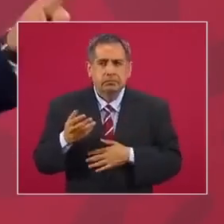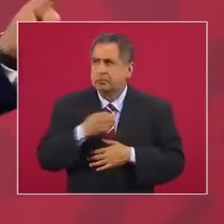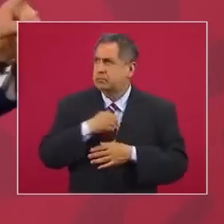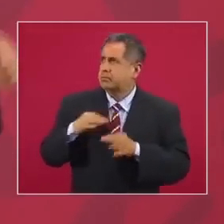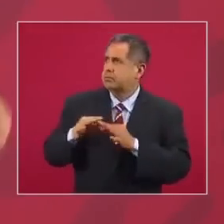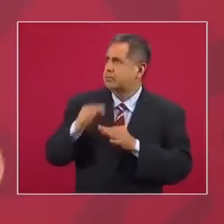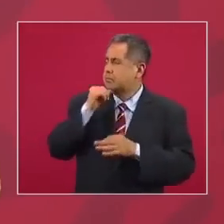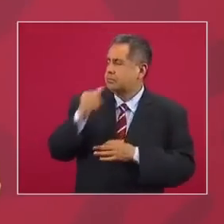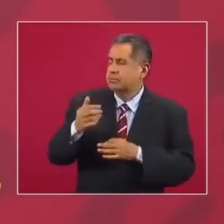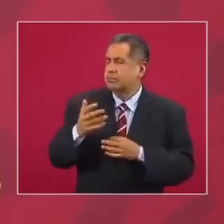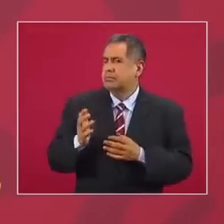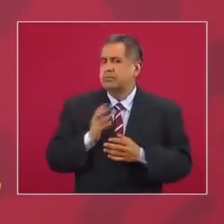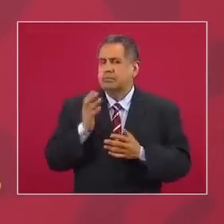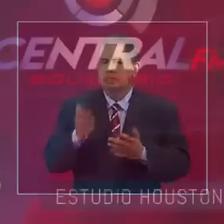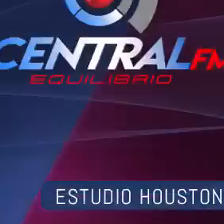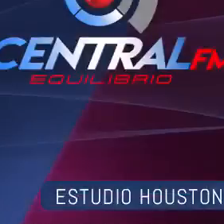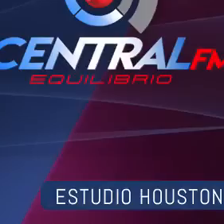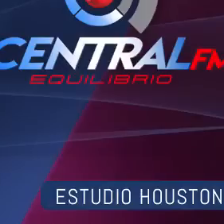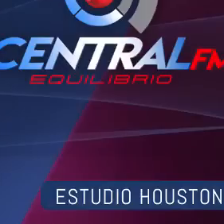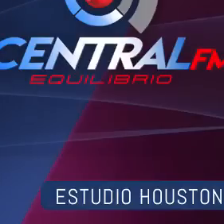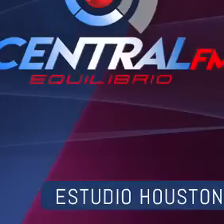con los compromisos.